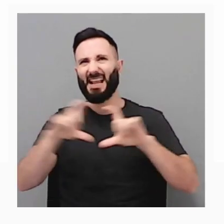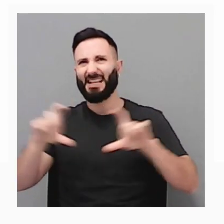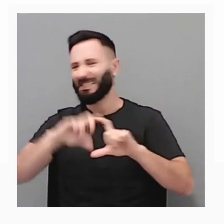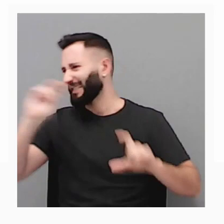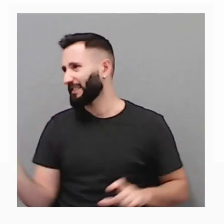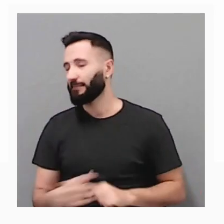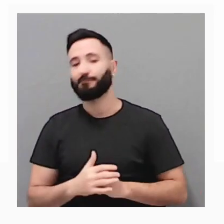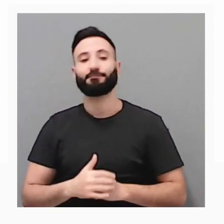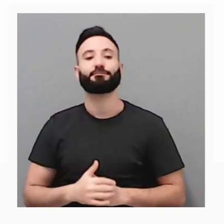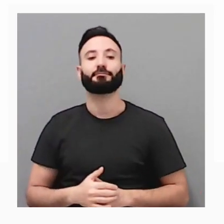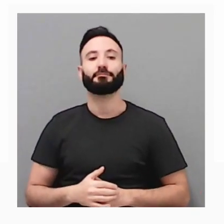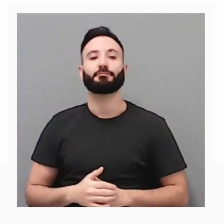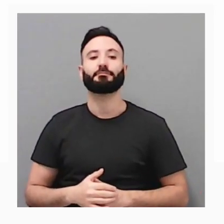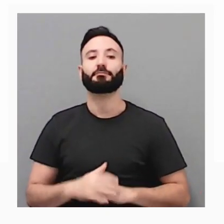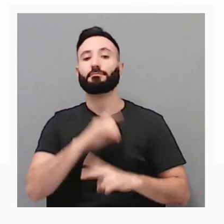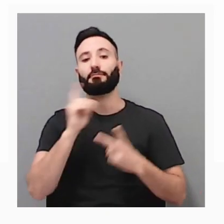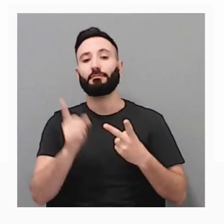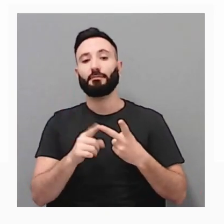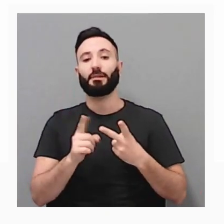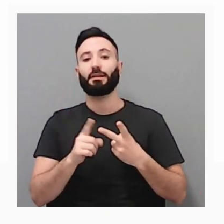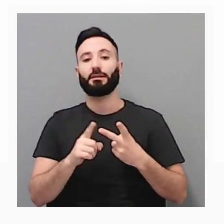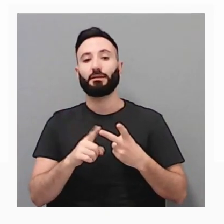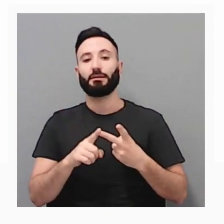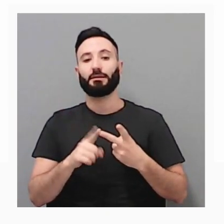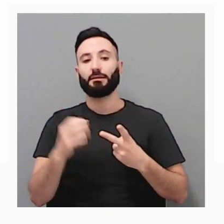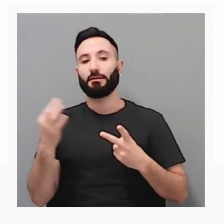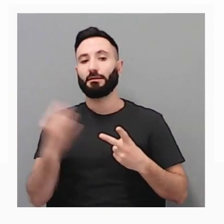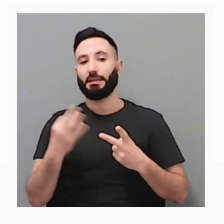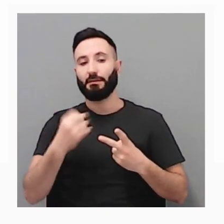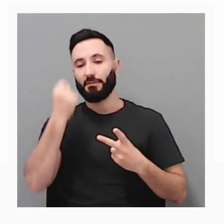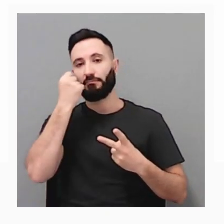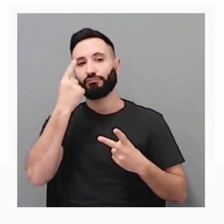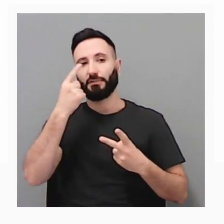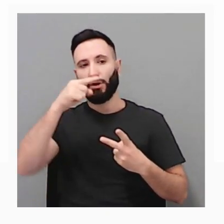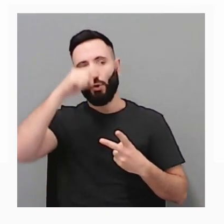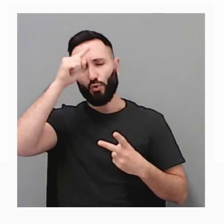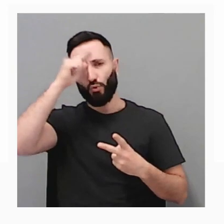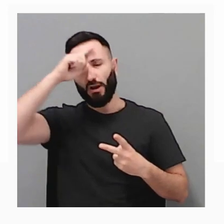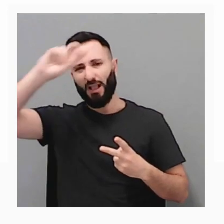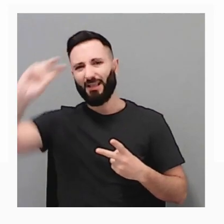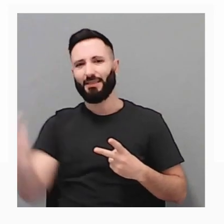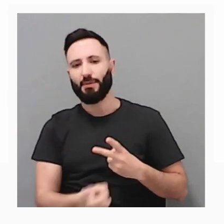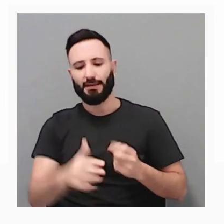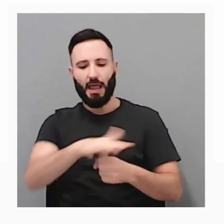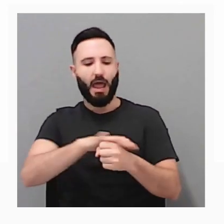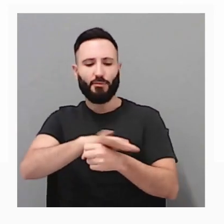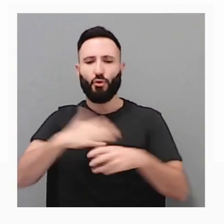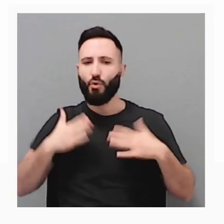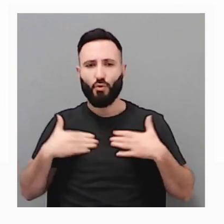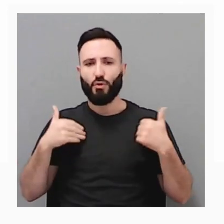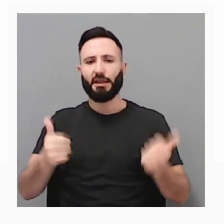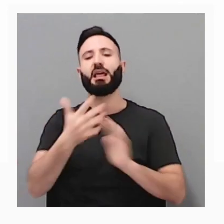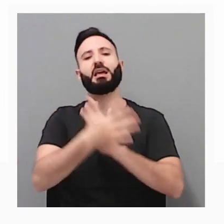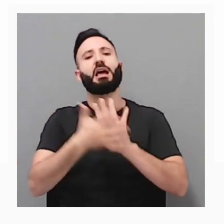ámbitos. Que tenemos que tener en cuenta la representación cultural diversa en cualquier ámbito, pero si hablamos de las escuelas,